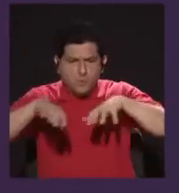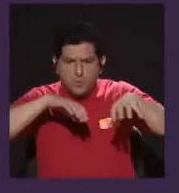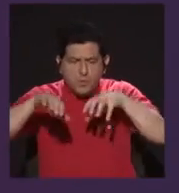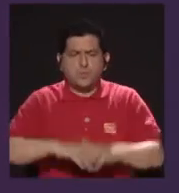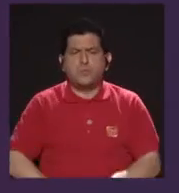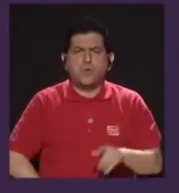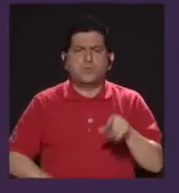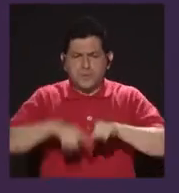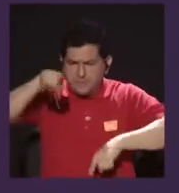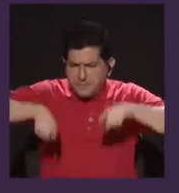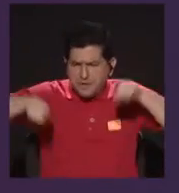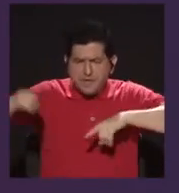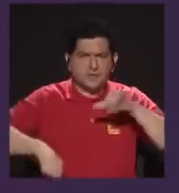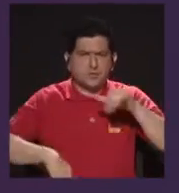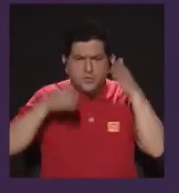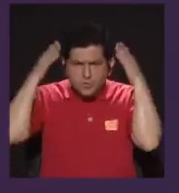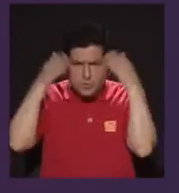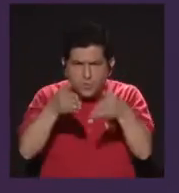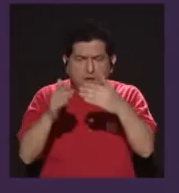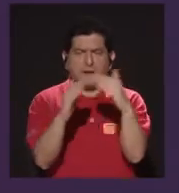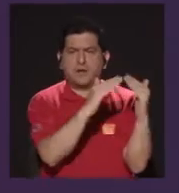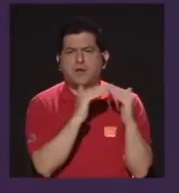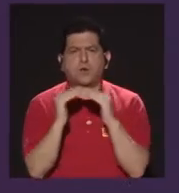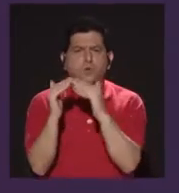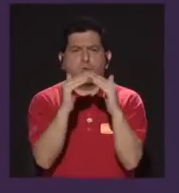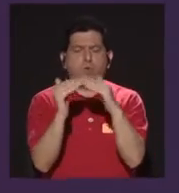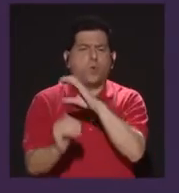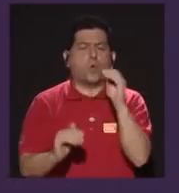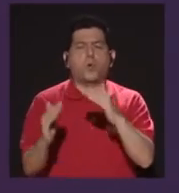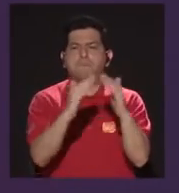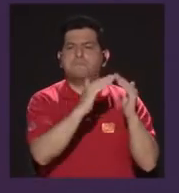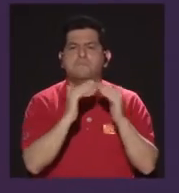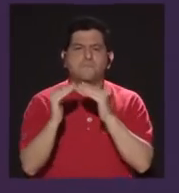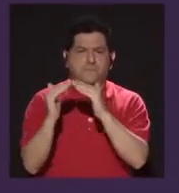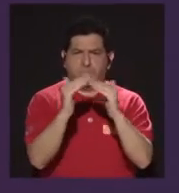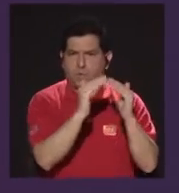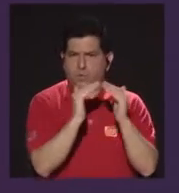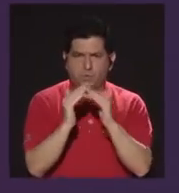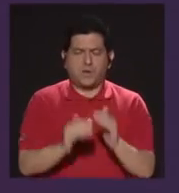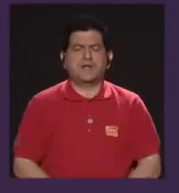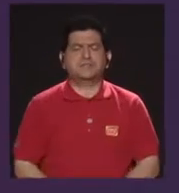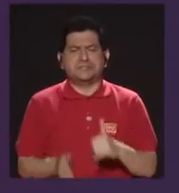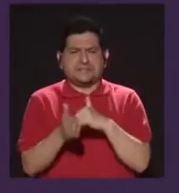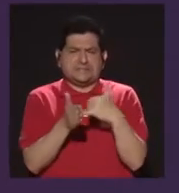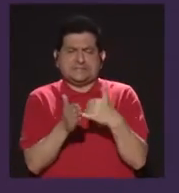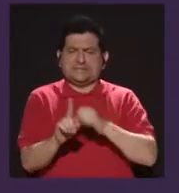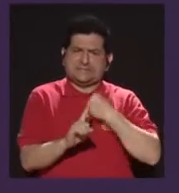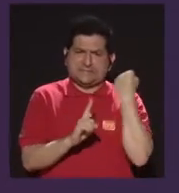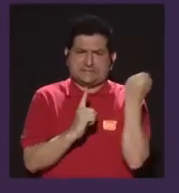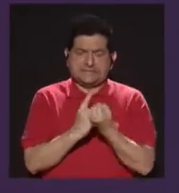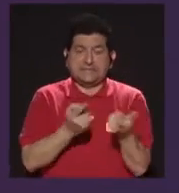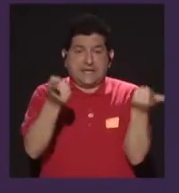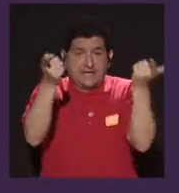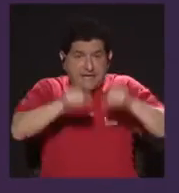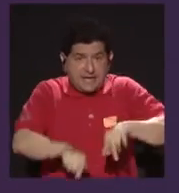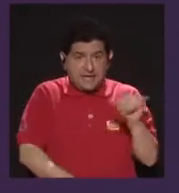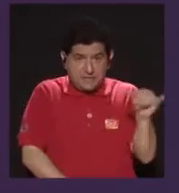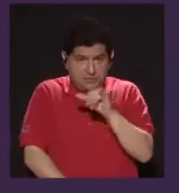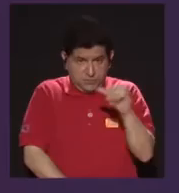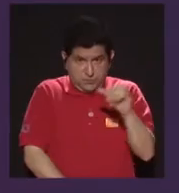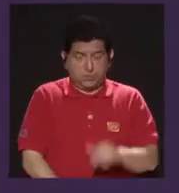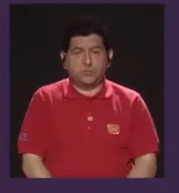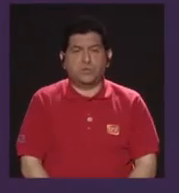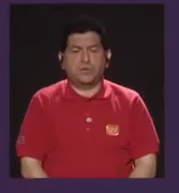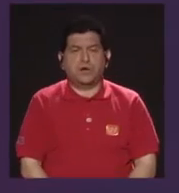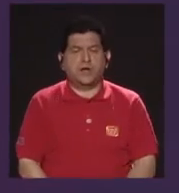también se enfoca hacia las comunidades sus poblaciones vulnerables en este caso también este